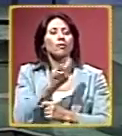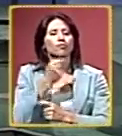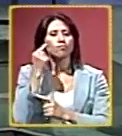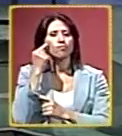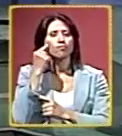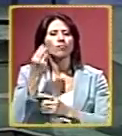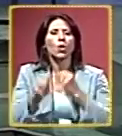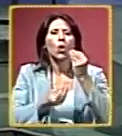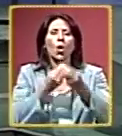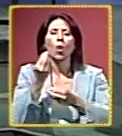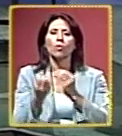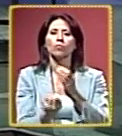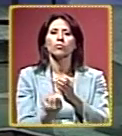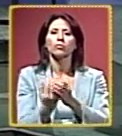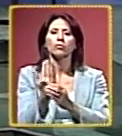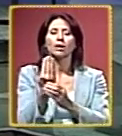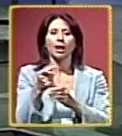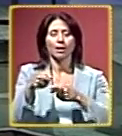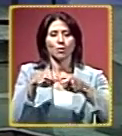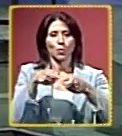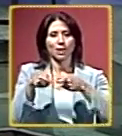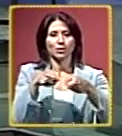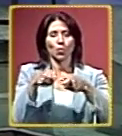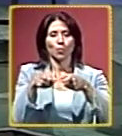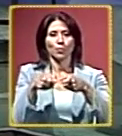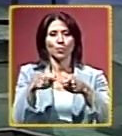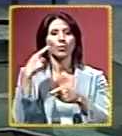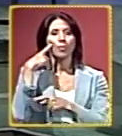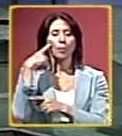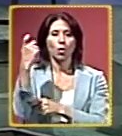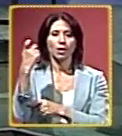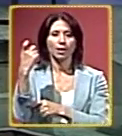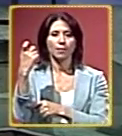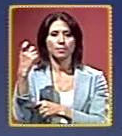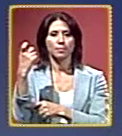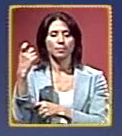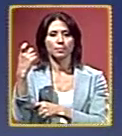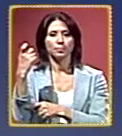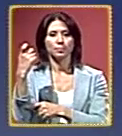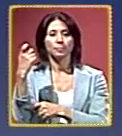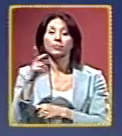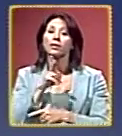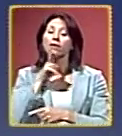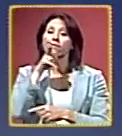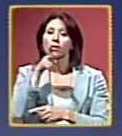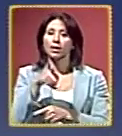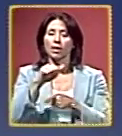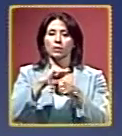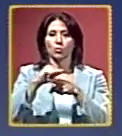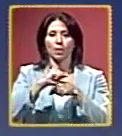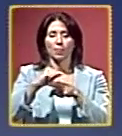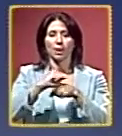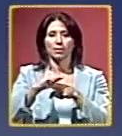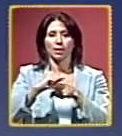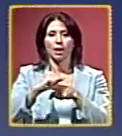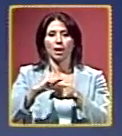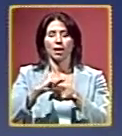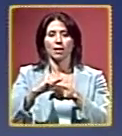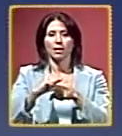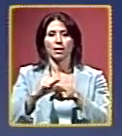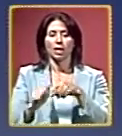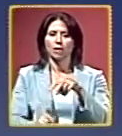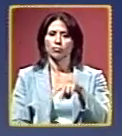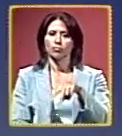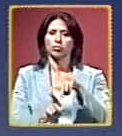cómo fue que surgió esto de la regulación, porque en realidad es una práctica que